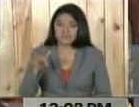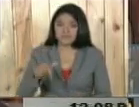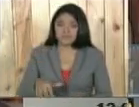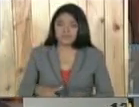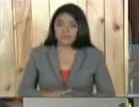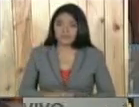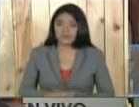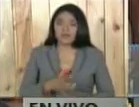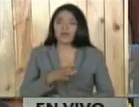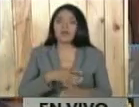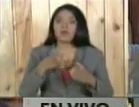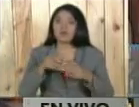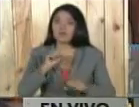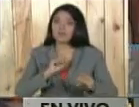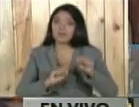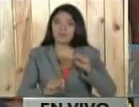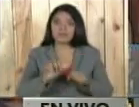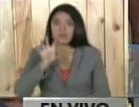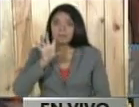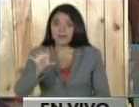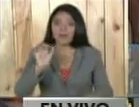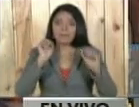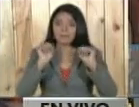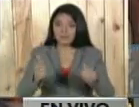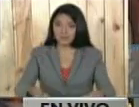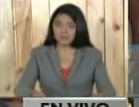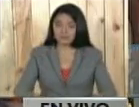El Consejo de Defensa de la Nación fue activado